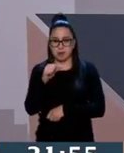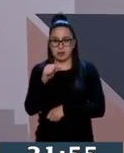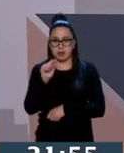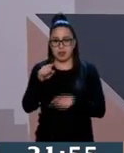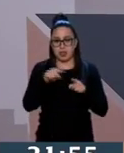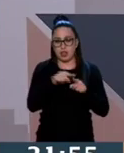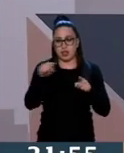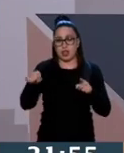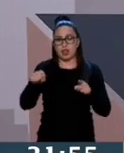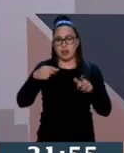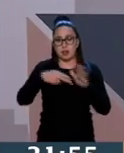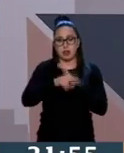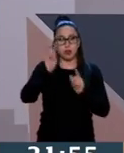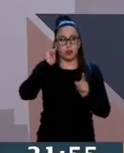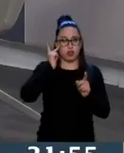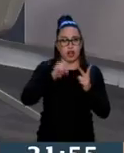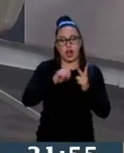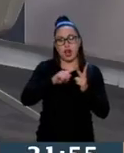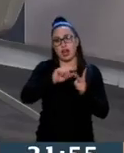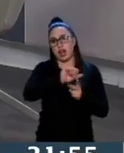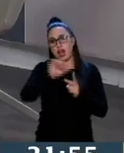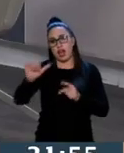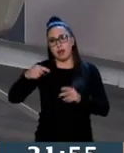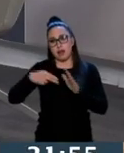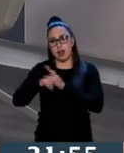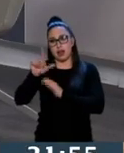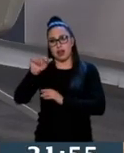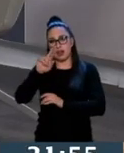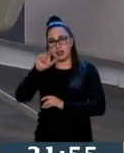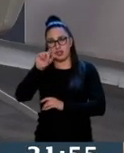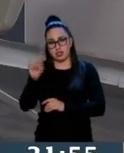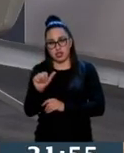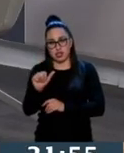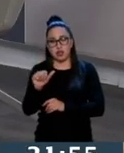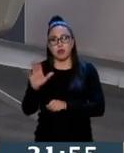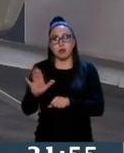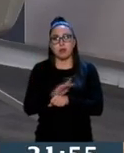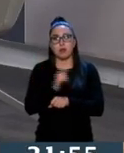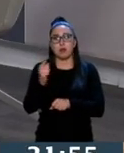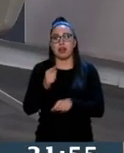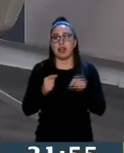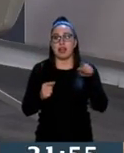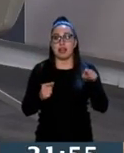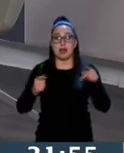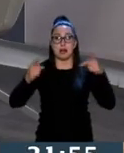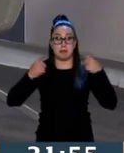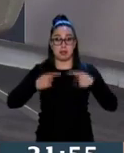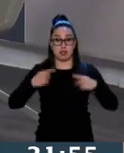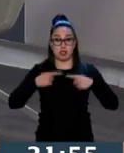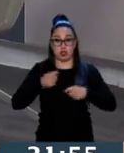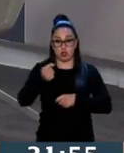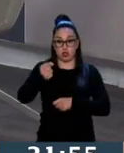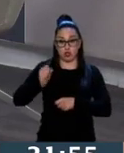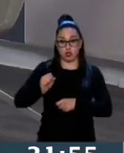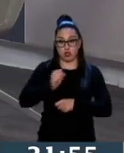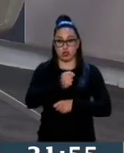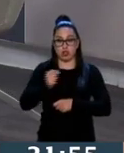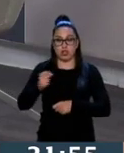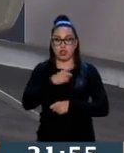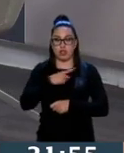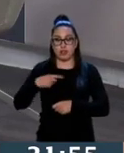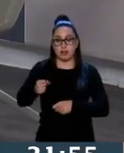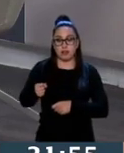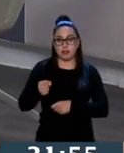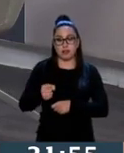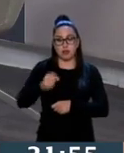interestación de Potero y La Raza. Así es. ¿Por qué? Porque tenía que aplicar lo que se llama la marcha de seguridad, es